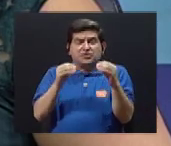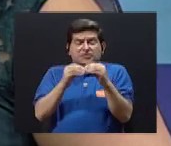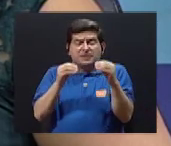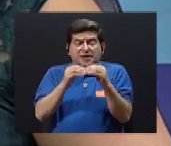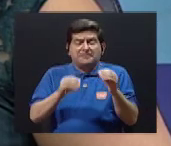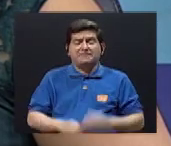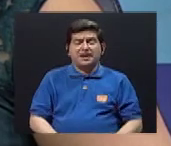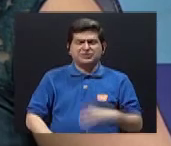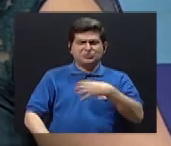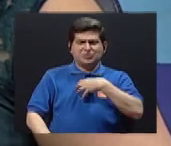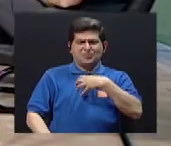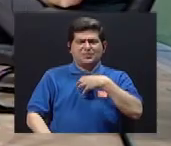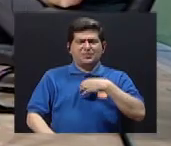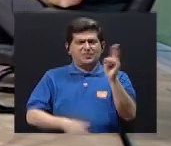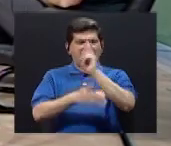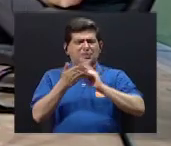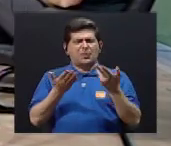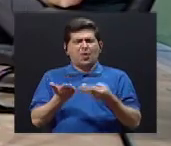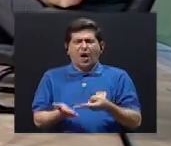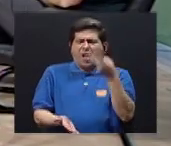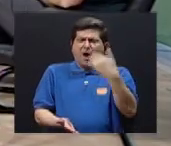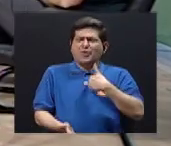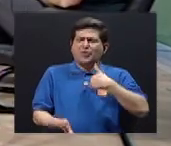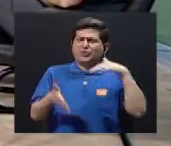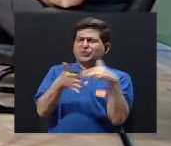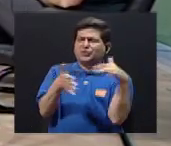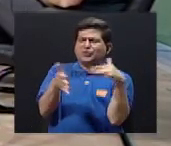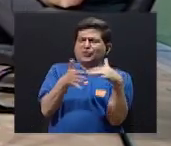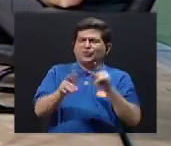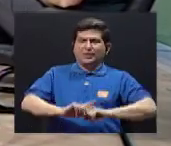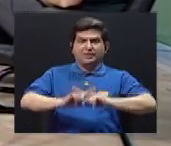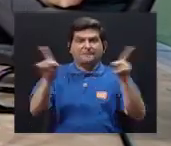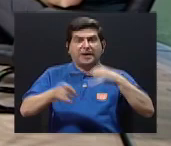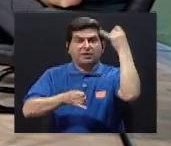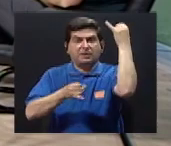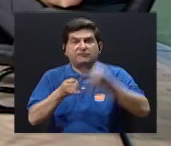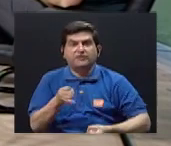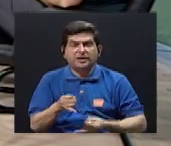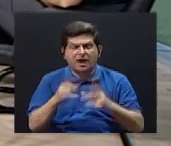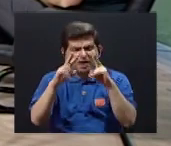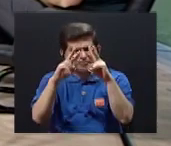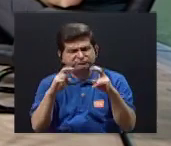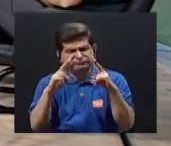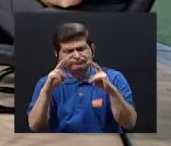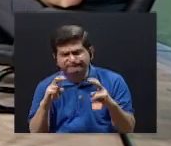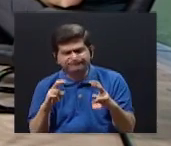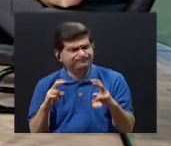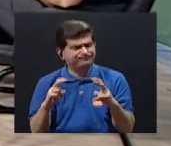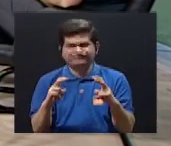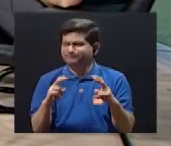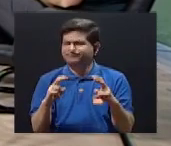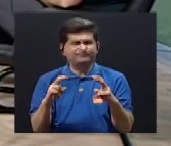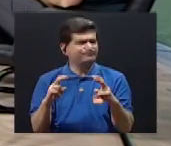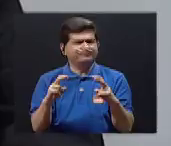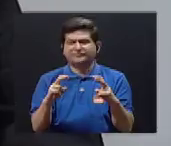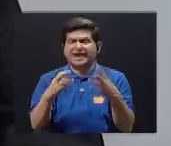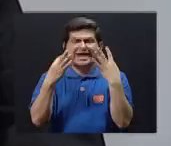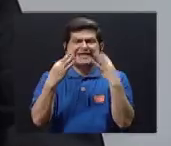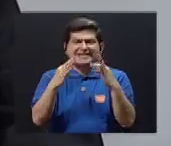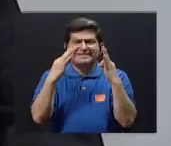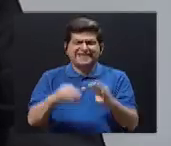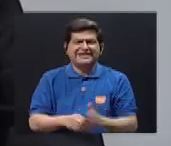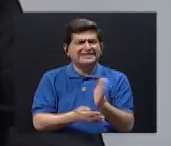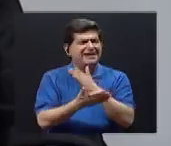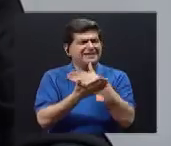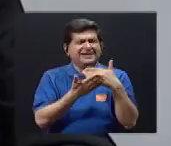más academicista hubiera sido qué documento más rico de estudio. Claro, claro. Pero al final lo revisamos y dijimos, queremos más bien tratar